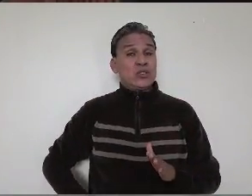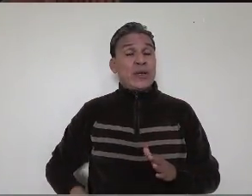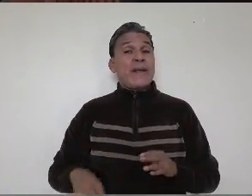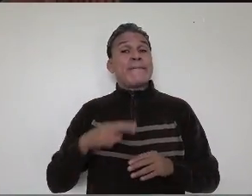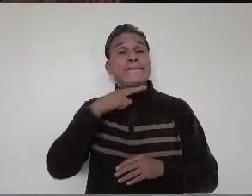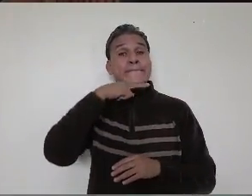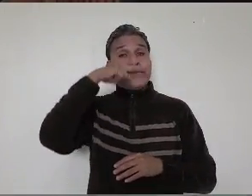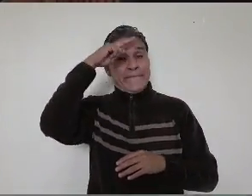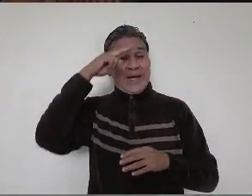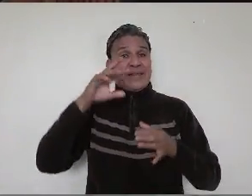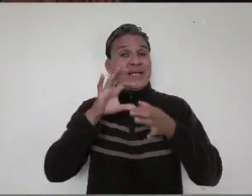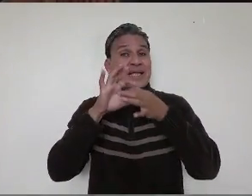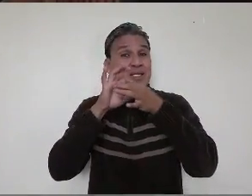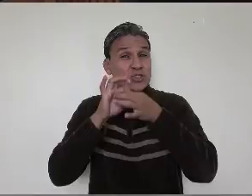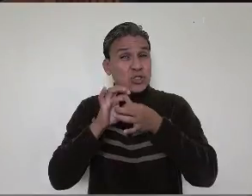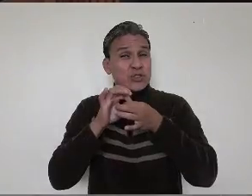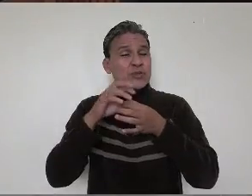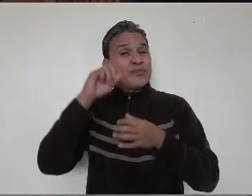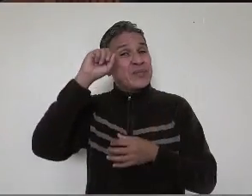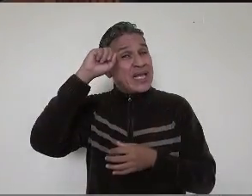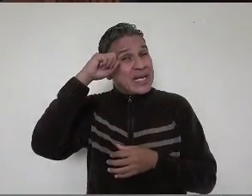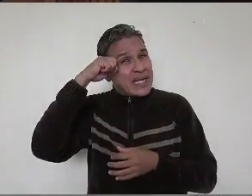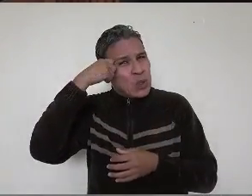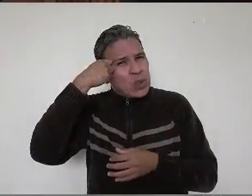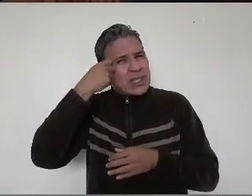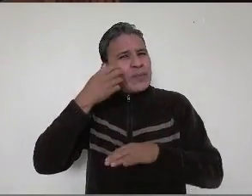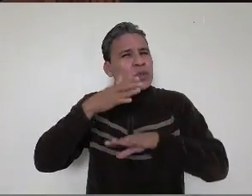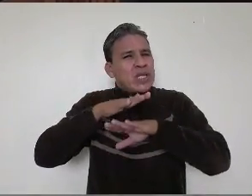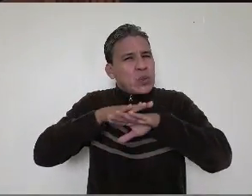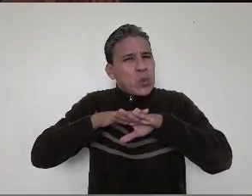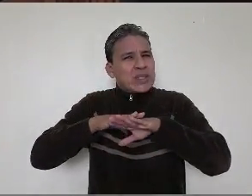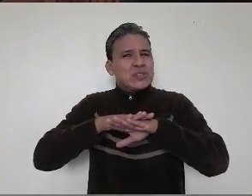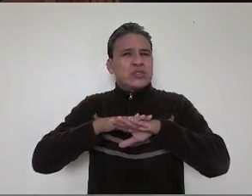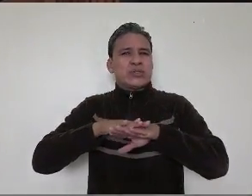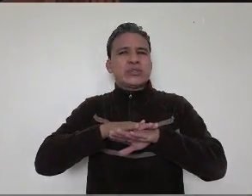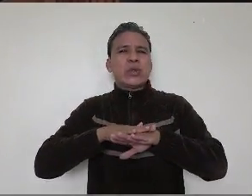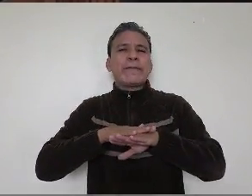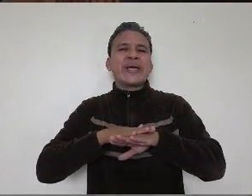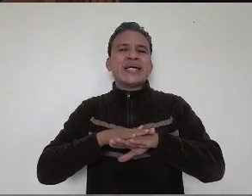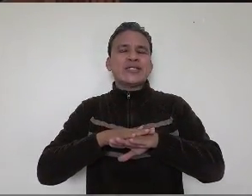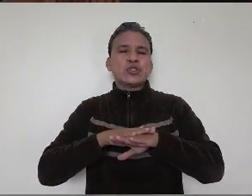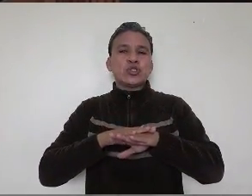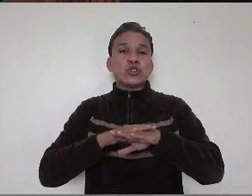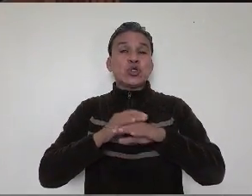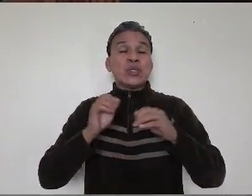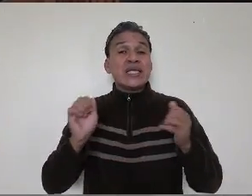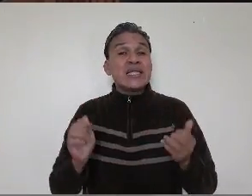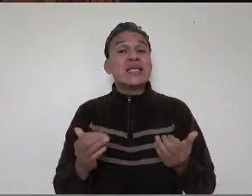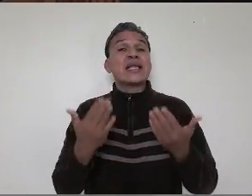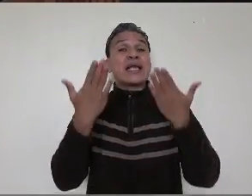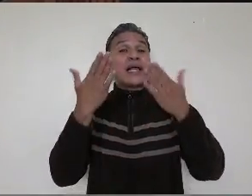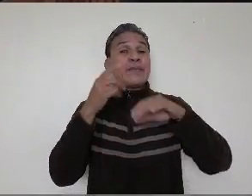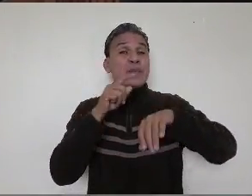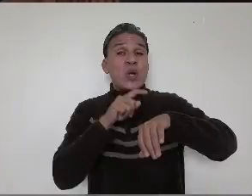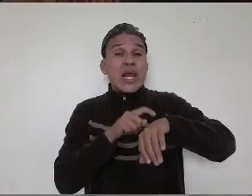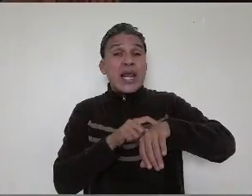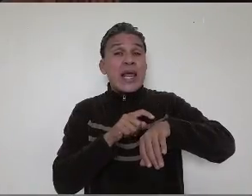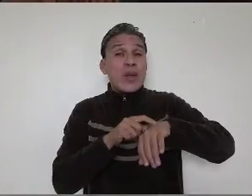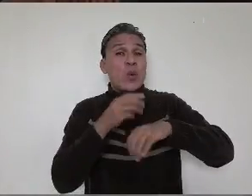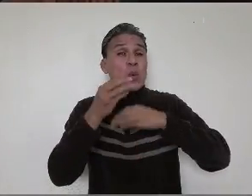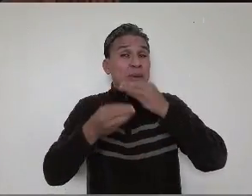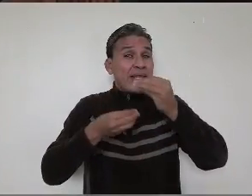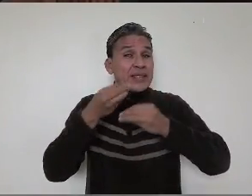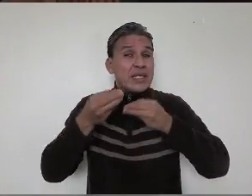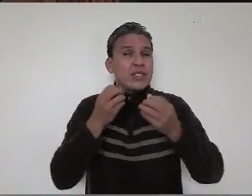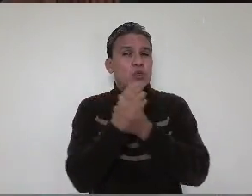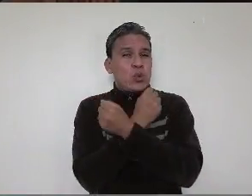memorial de nuestra reconciliación y proclamamos la obra de tu amor, Cristo tu Hijo, a través del sufrimiento